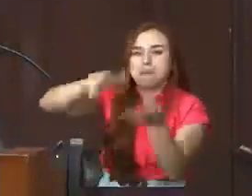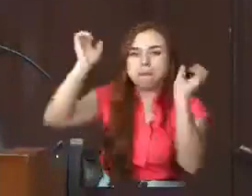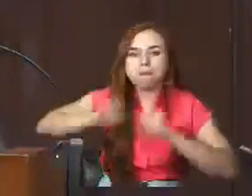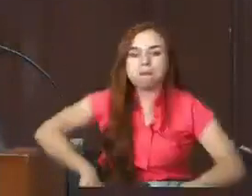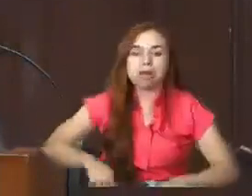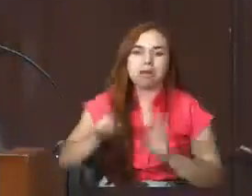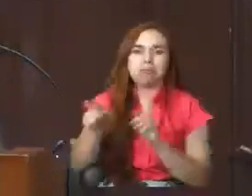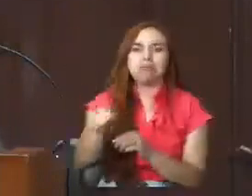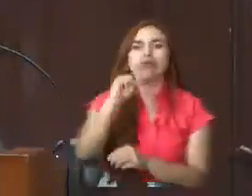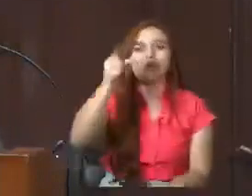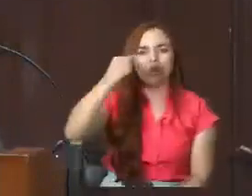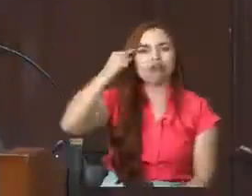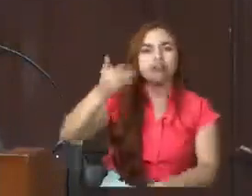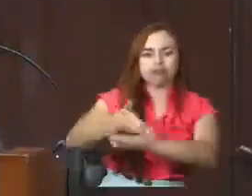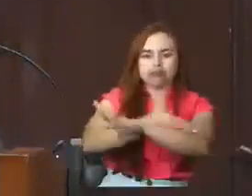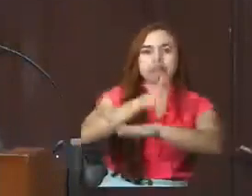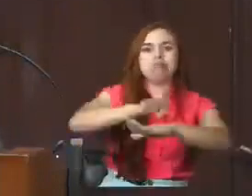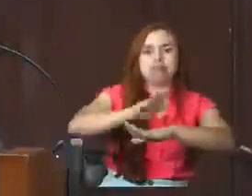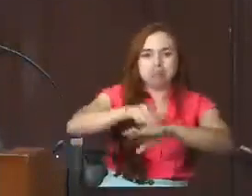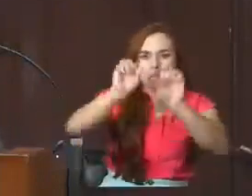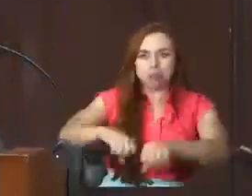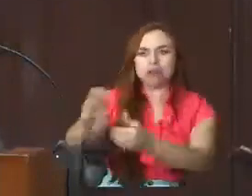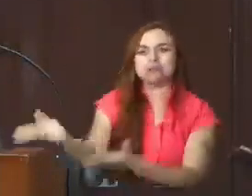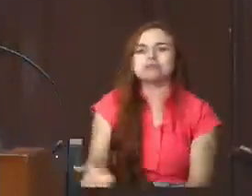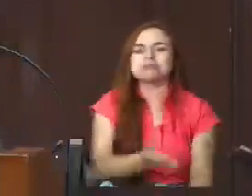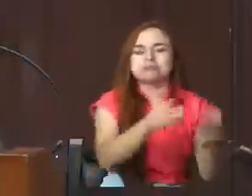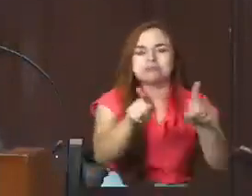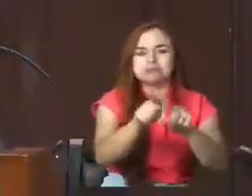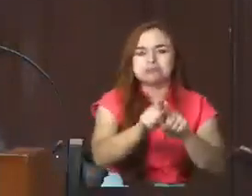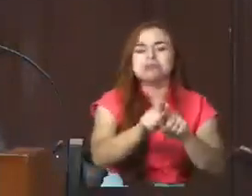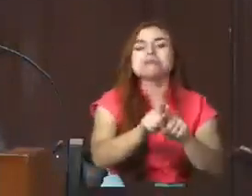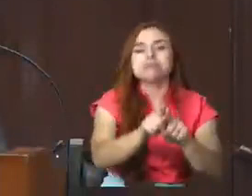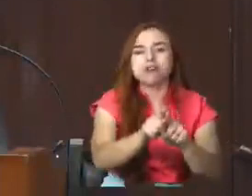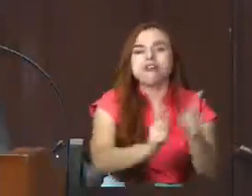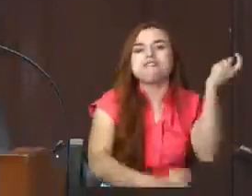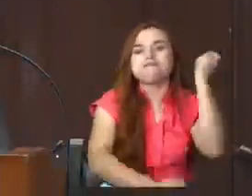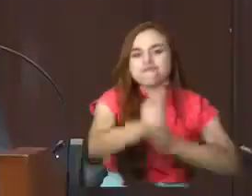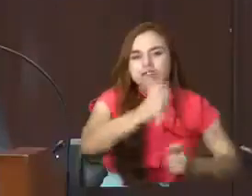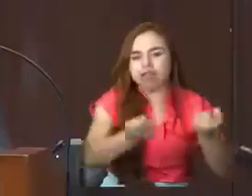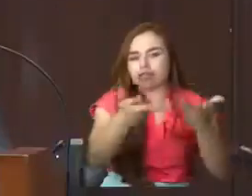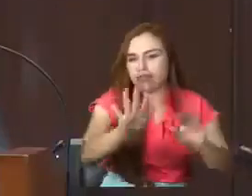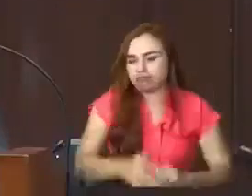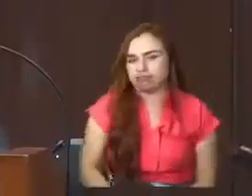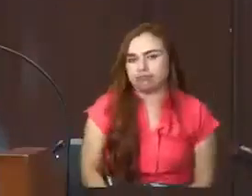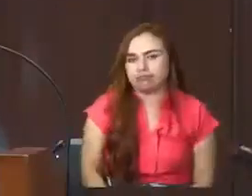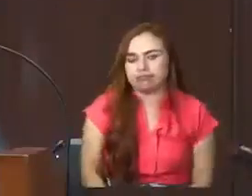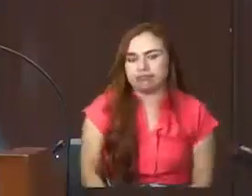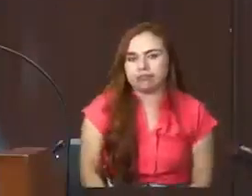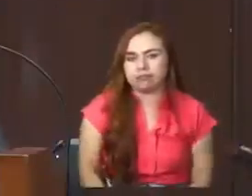los fiscales, nos reunimos con los jueces,